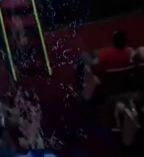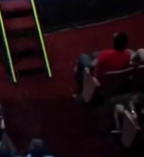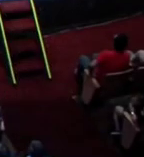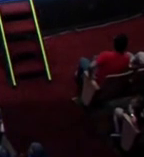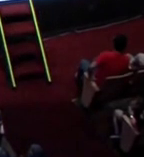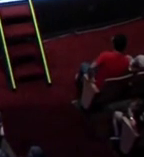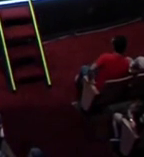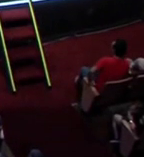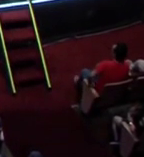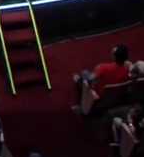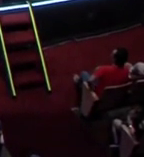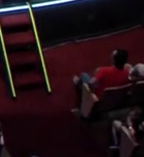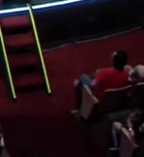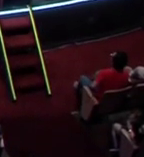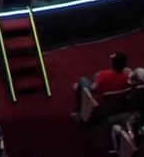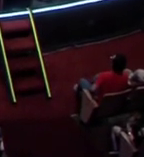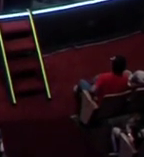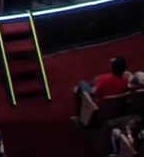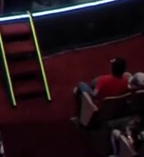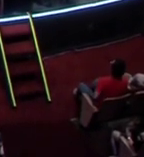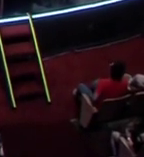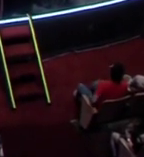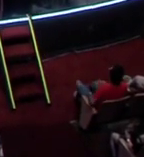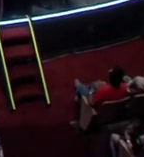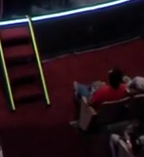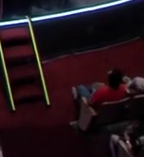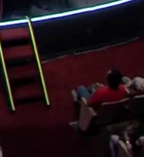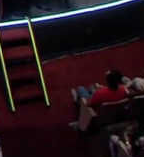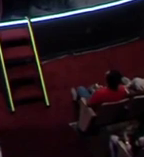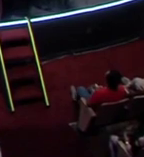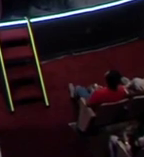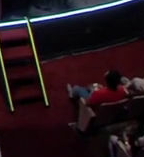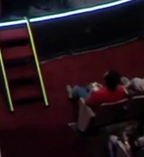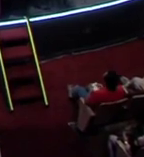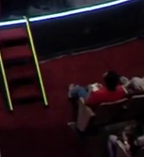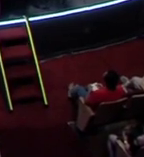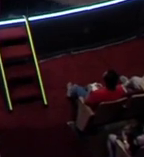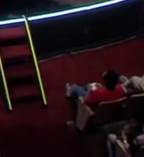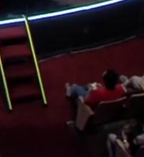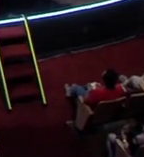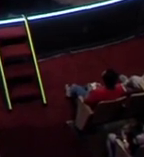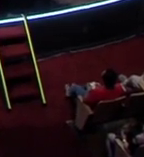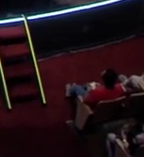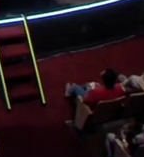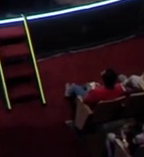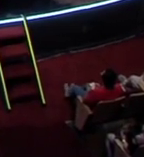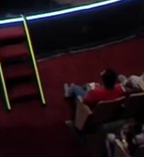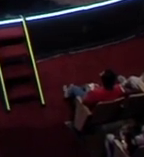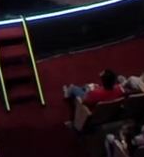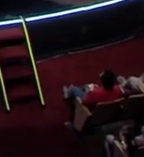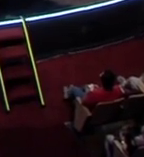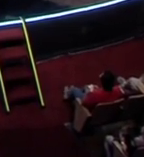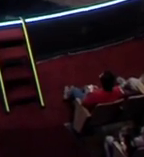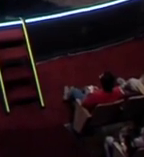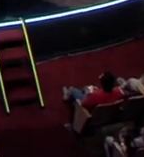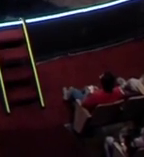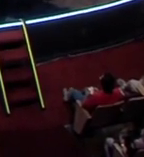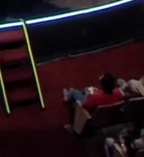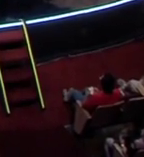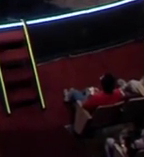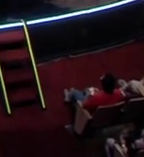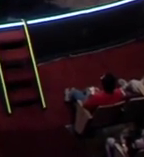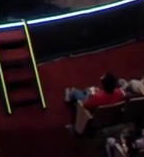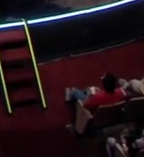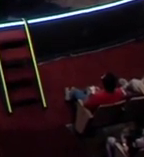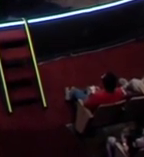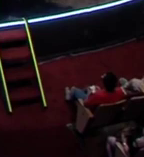huracán Dorian, si es que estábamos en Bahamas en septiembre del año pasado, o si vivimos en la zona centro-sur de Chile, la mega